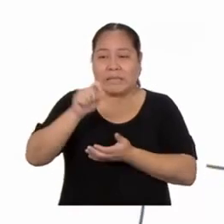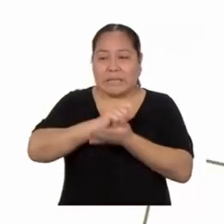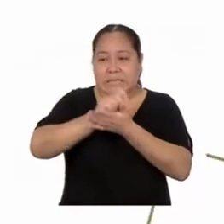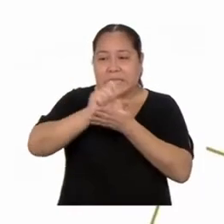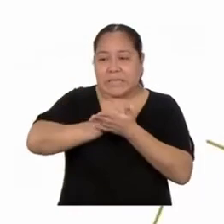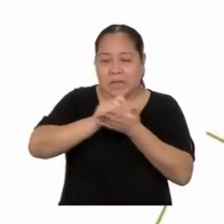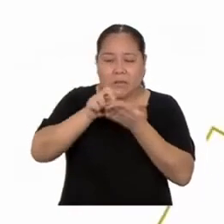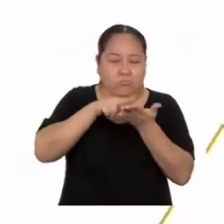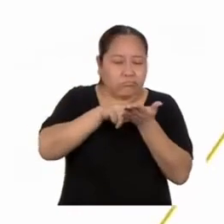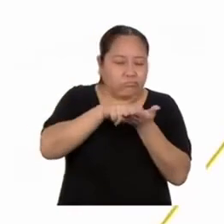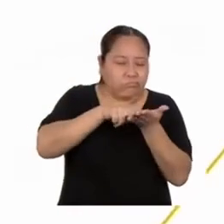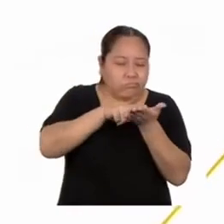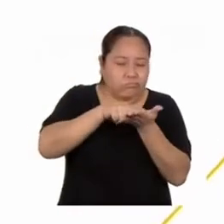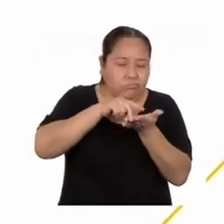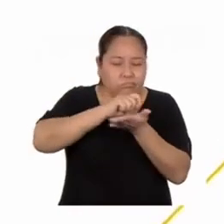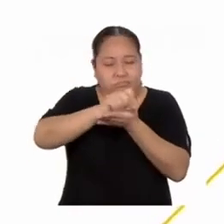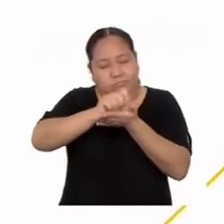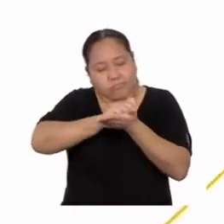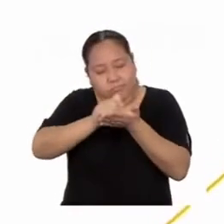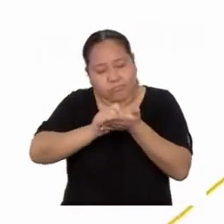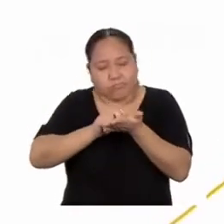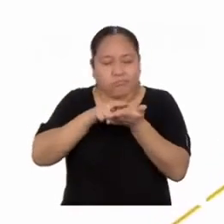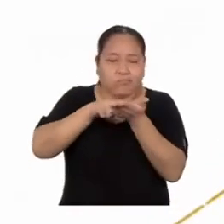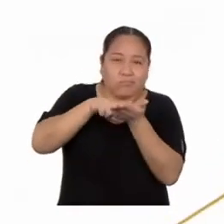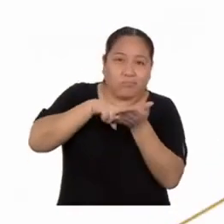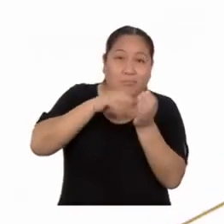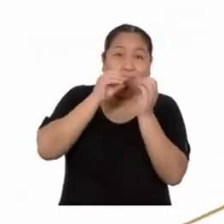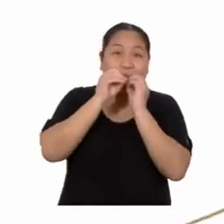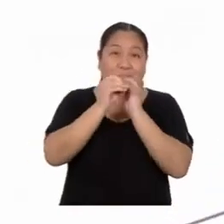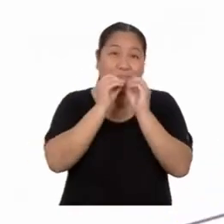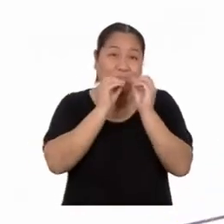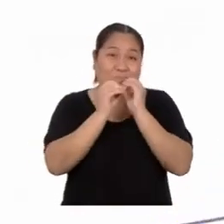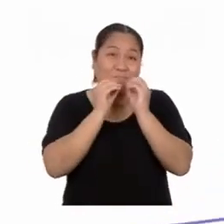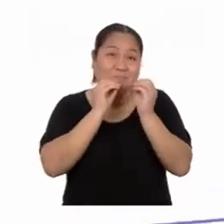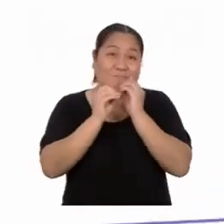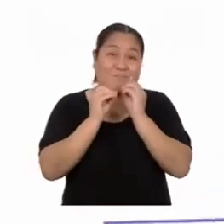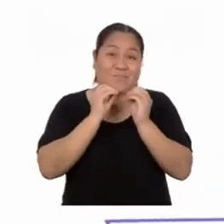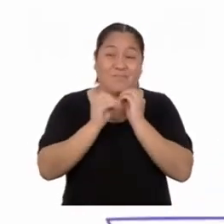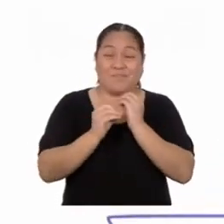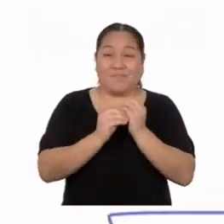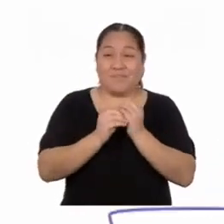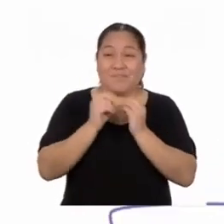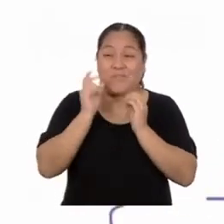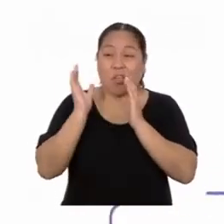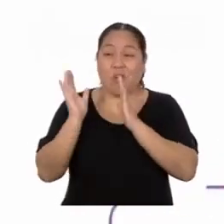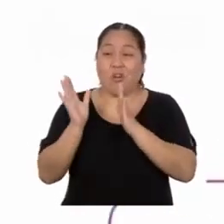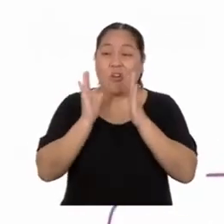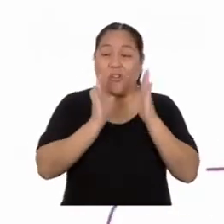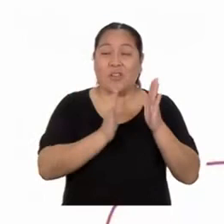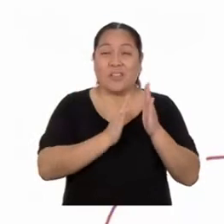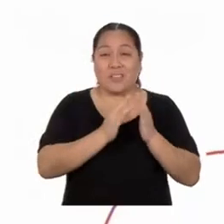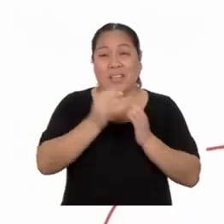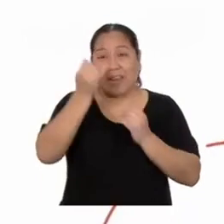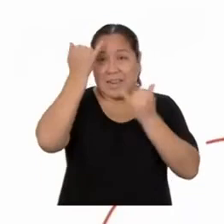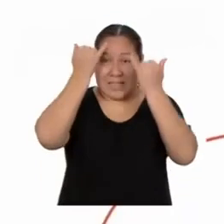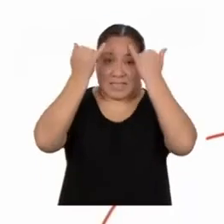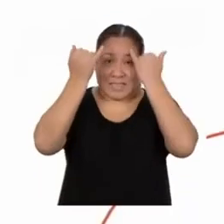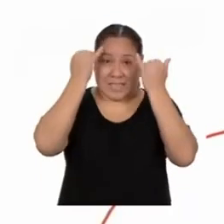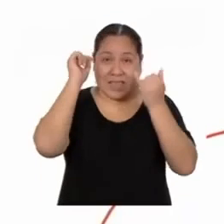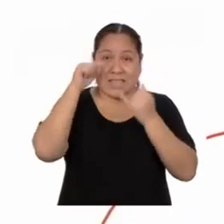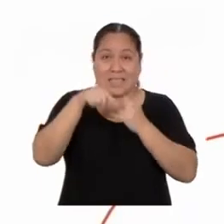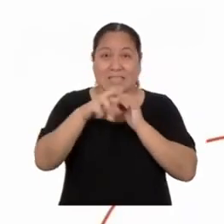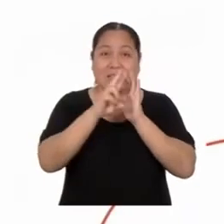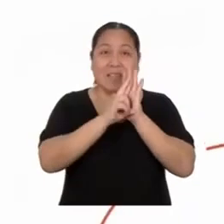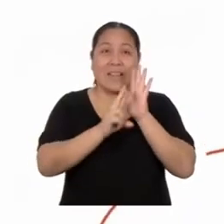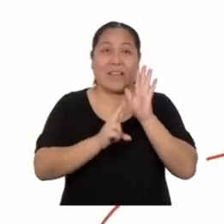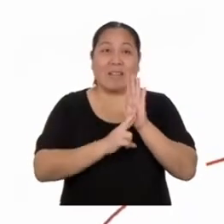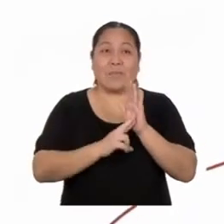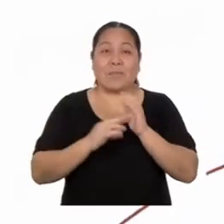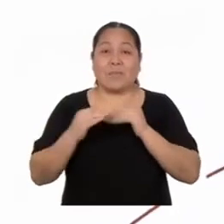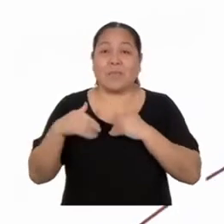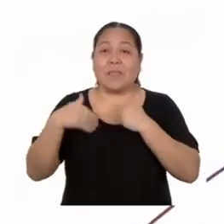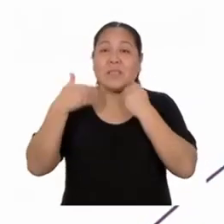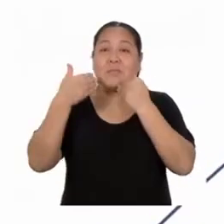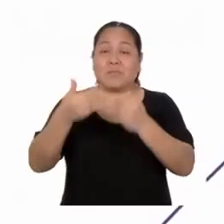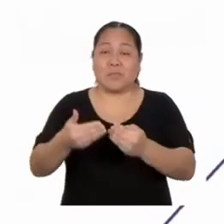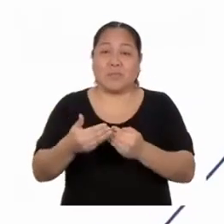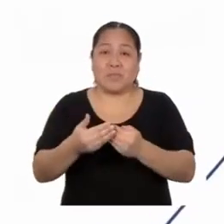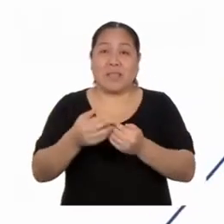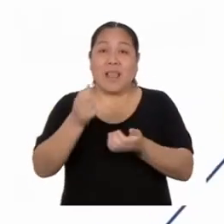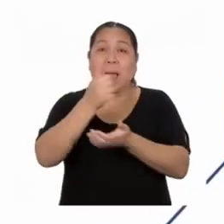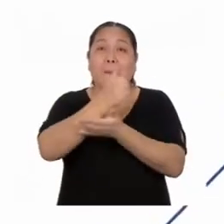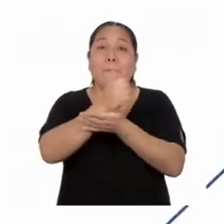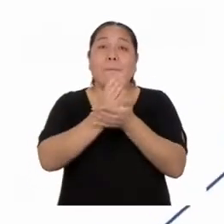como quisimos y cuánto quisimos con el fin de organizar los contenidos de nuestro reglamento. Después, seguimos con la versión